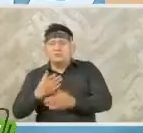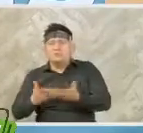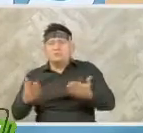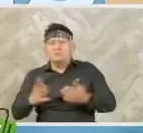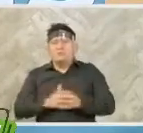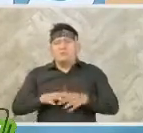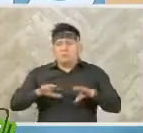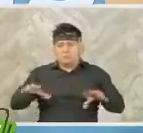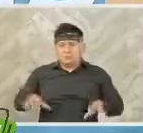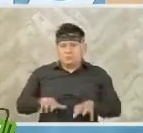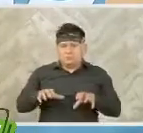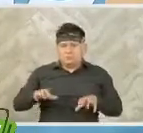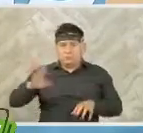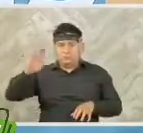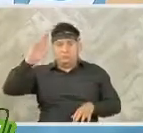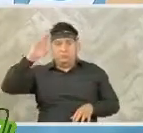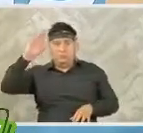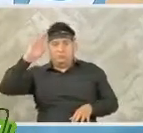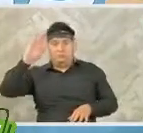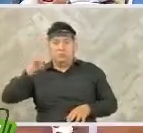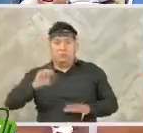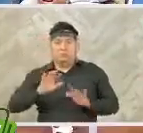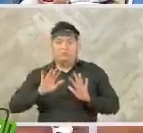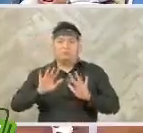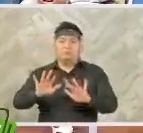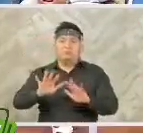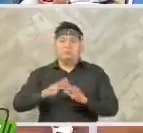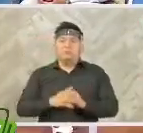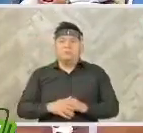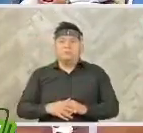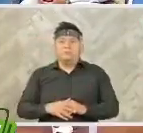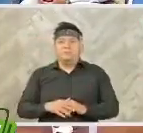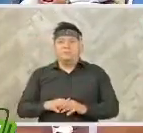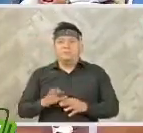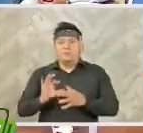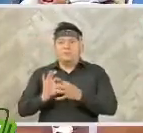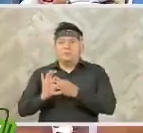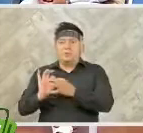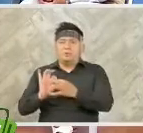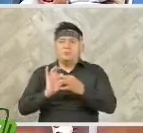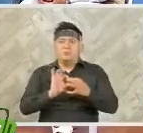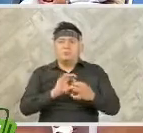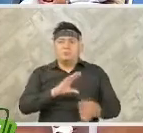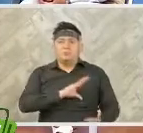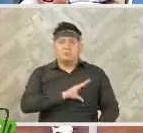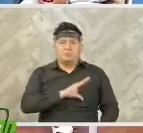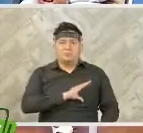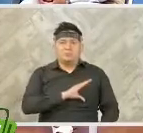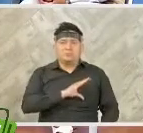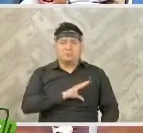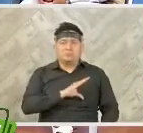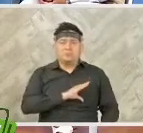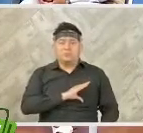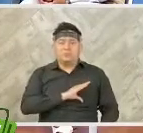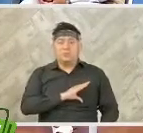de la acción de la fuerza pública, esa intervención integral de la cual el alcalde Jairo Yáñez ha